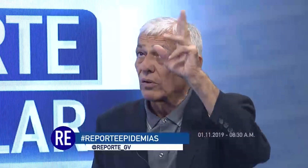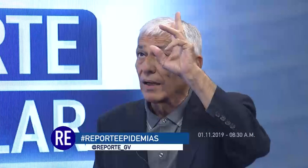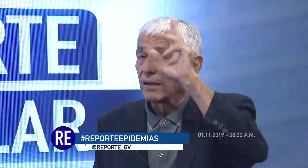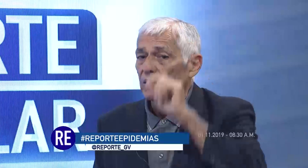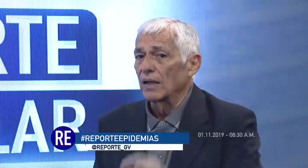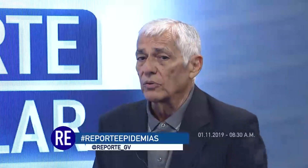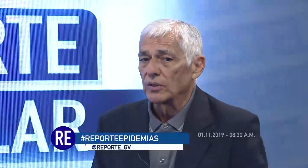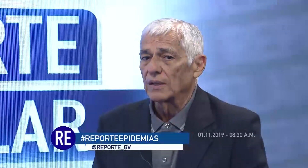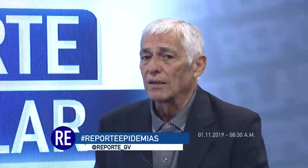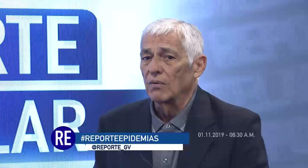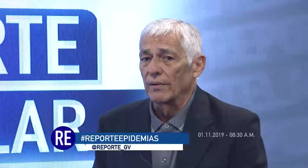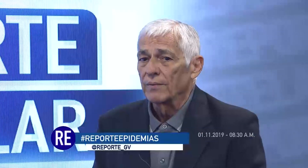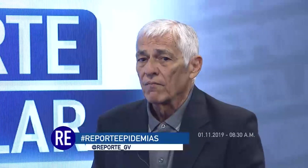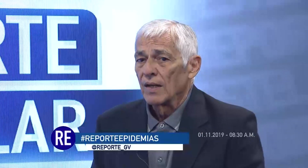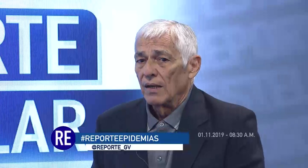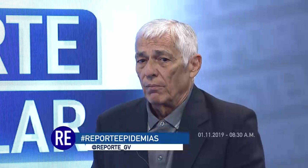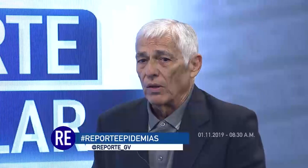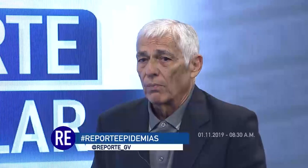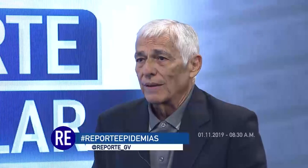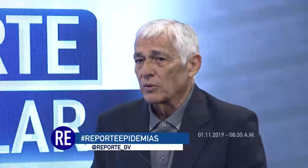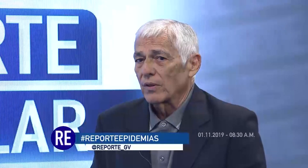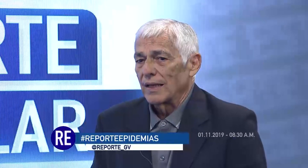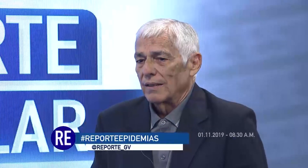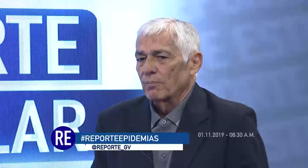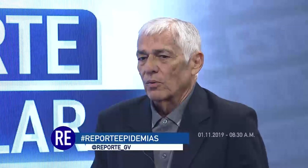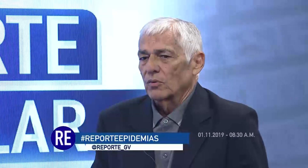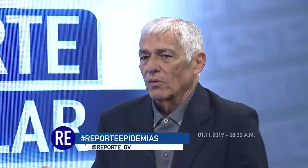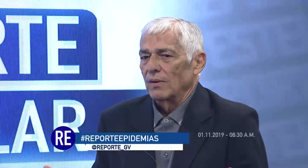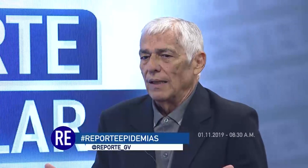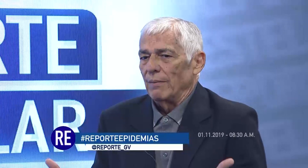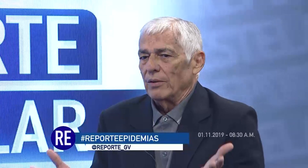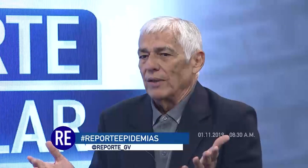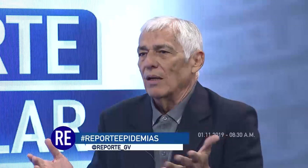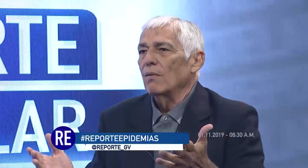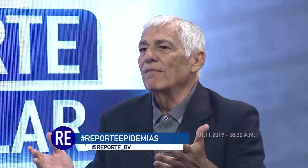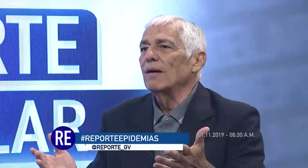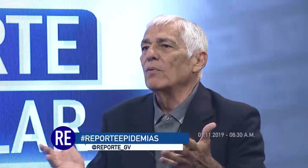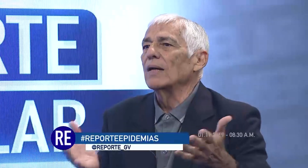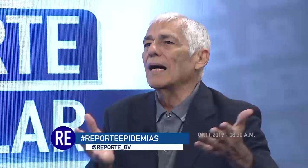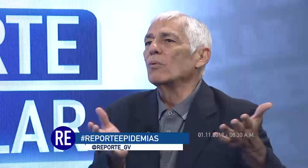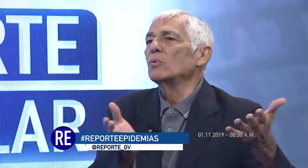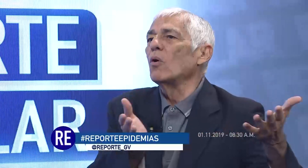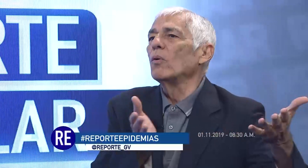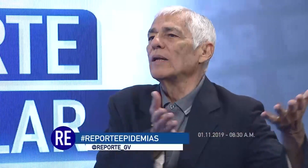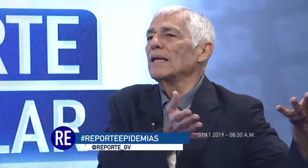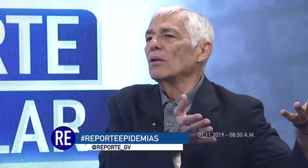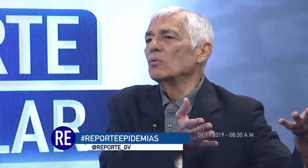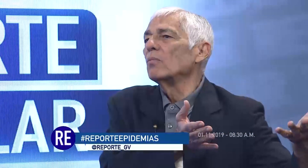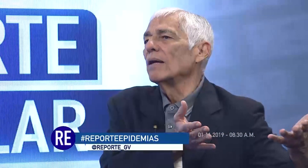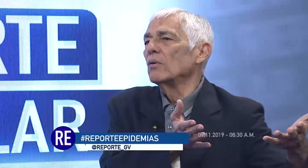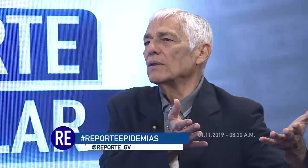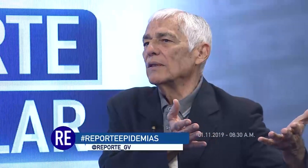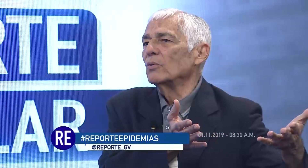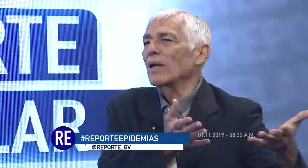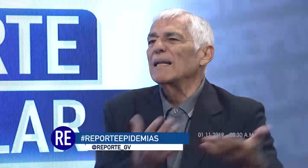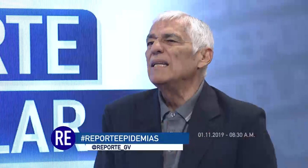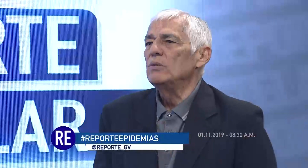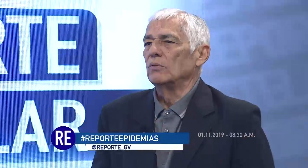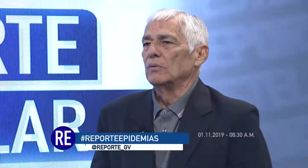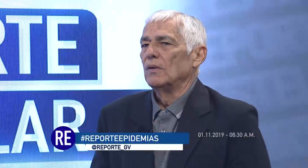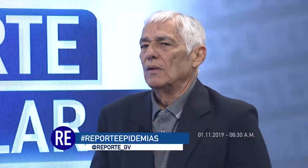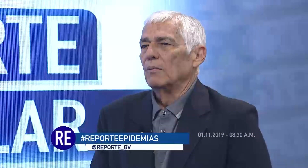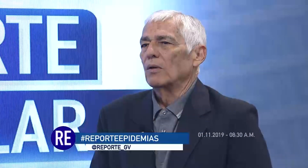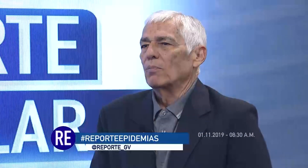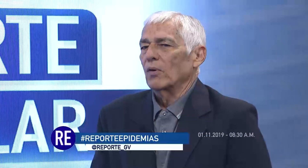cuando los años 89 bueno pasó que pronto la mayoría de los enfermos eran adultos jóvenes y adultos mayores no eran